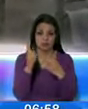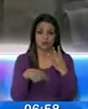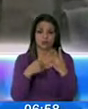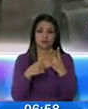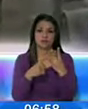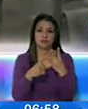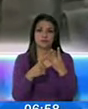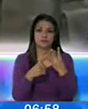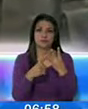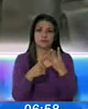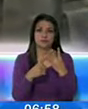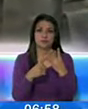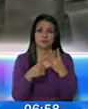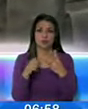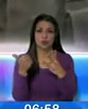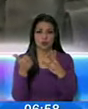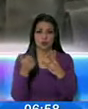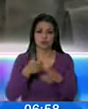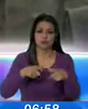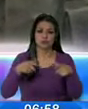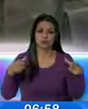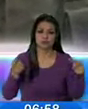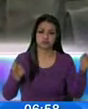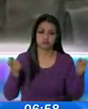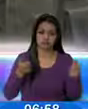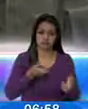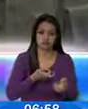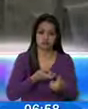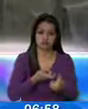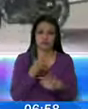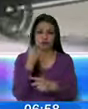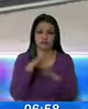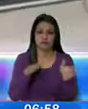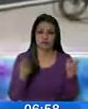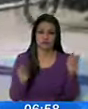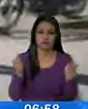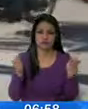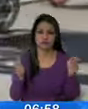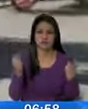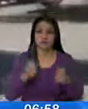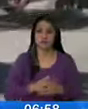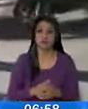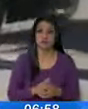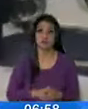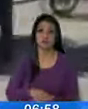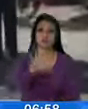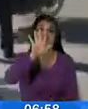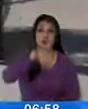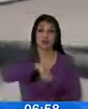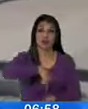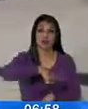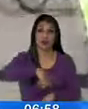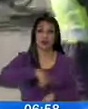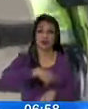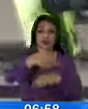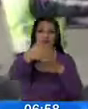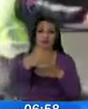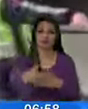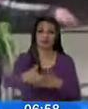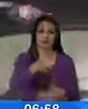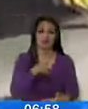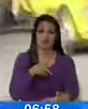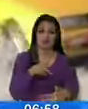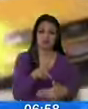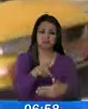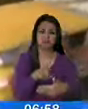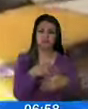una autobomba, un tanquero y dos camionetas. Por alrededor de 5 horas el acceso a esta vía fue suspendido, lo que